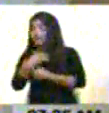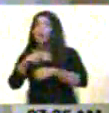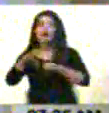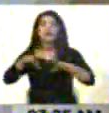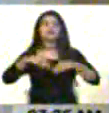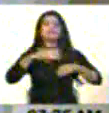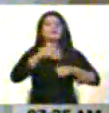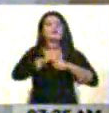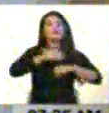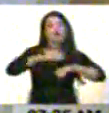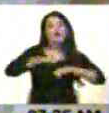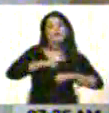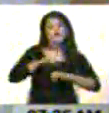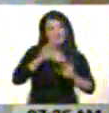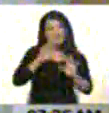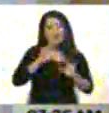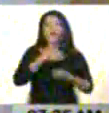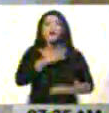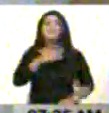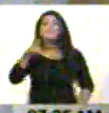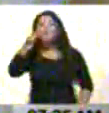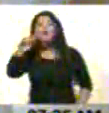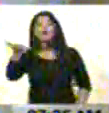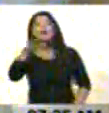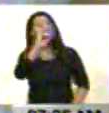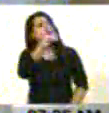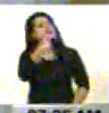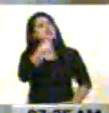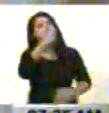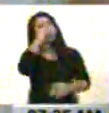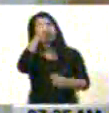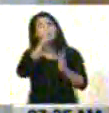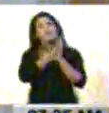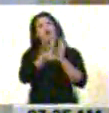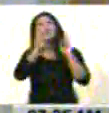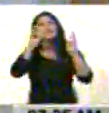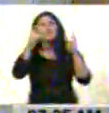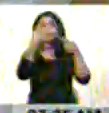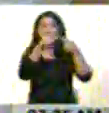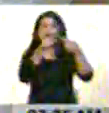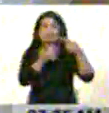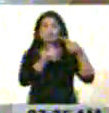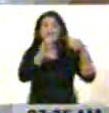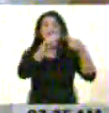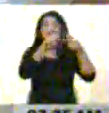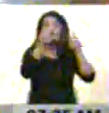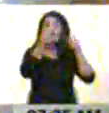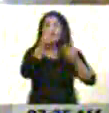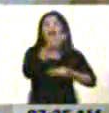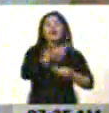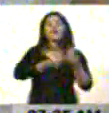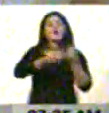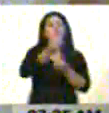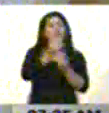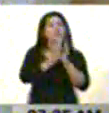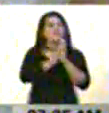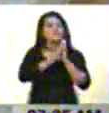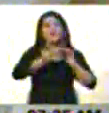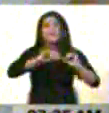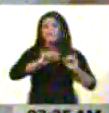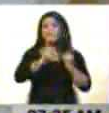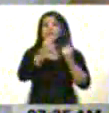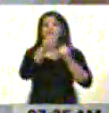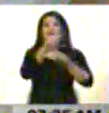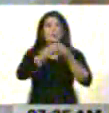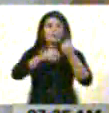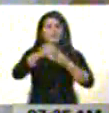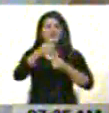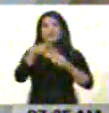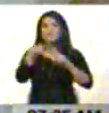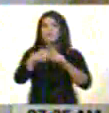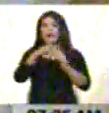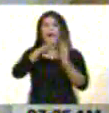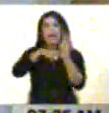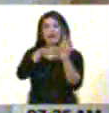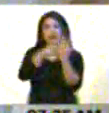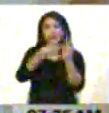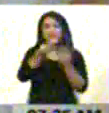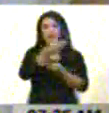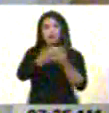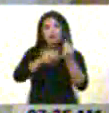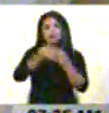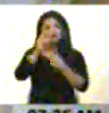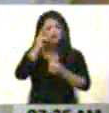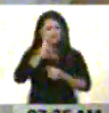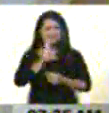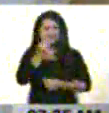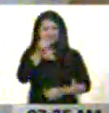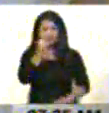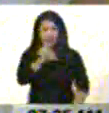presidente? 2 cosas estratégicas. Uno, el tema económico. Relanzar la economía, fortalecer la agenda económica bolivariana, que